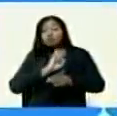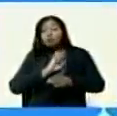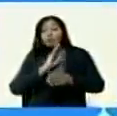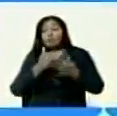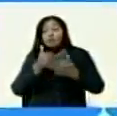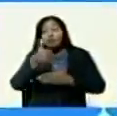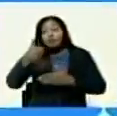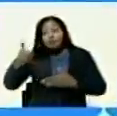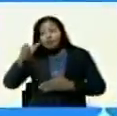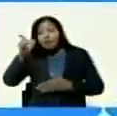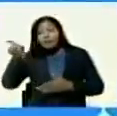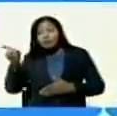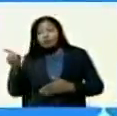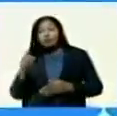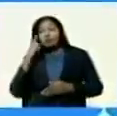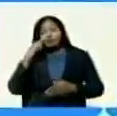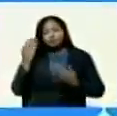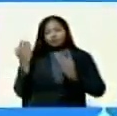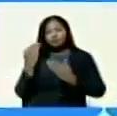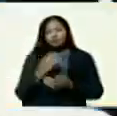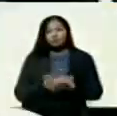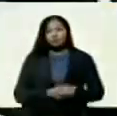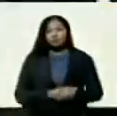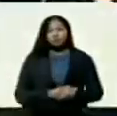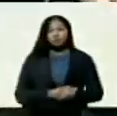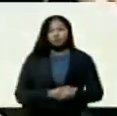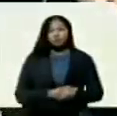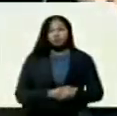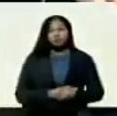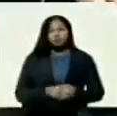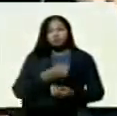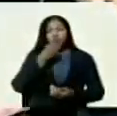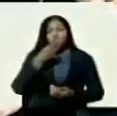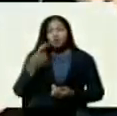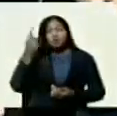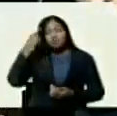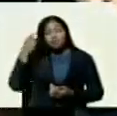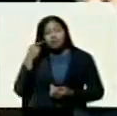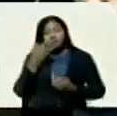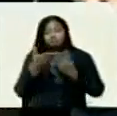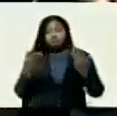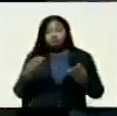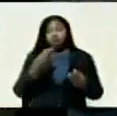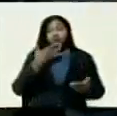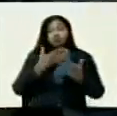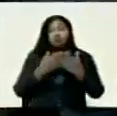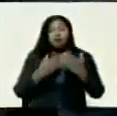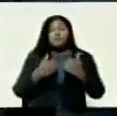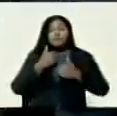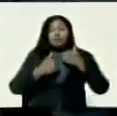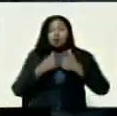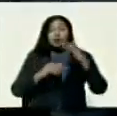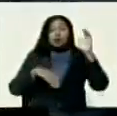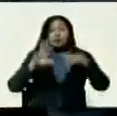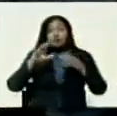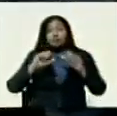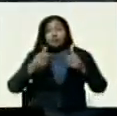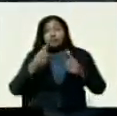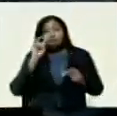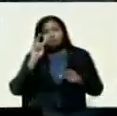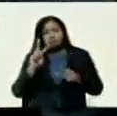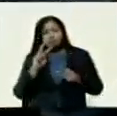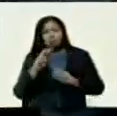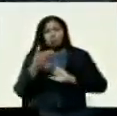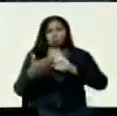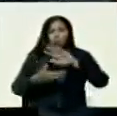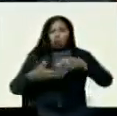nuestros usuarios. Adelante, ministra. Buenos días, muchas gracias, vicepresidenta. Desde el miércoles 15 que se comienza a observar la